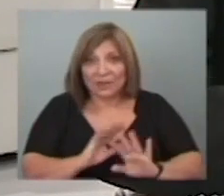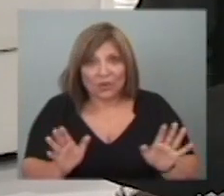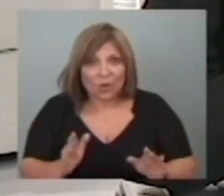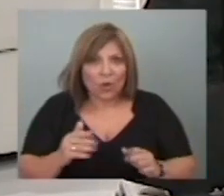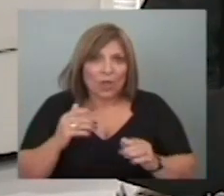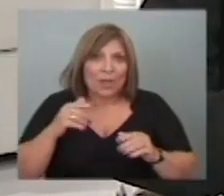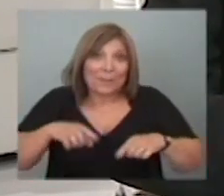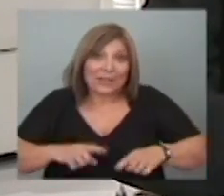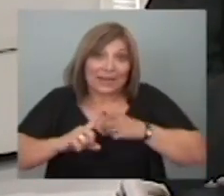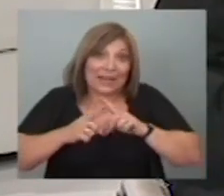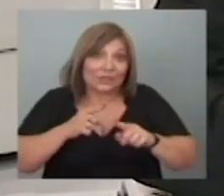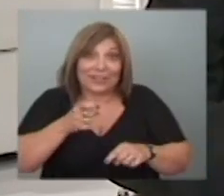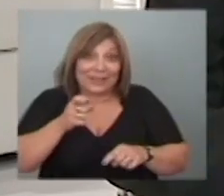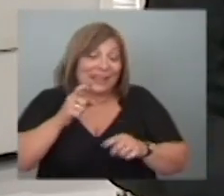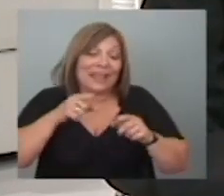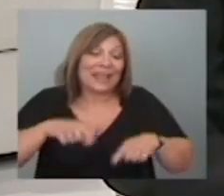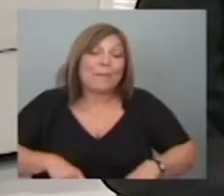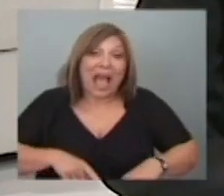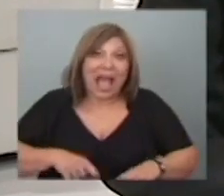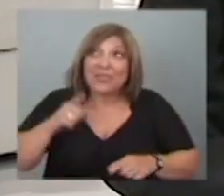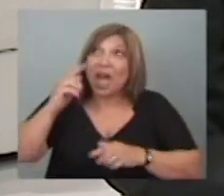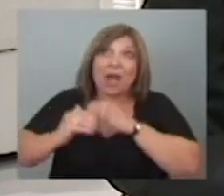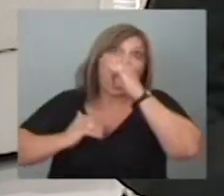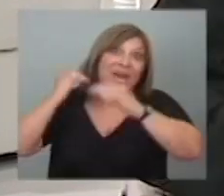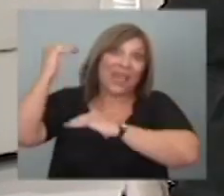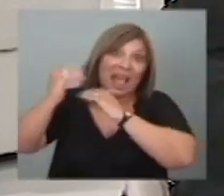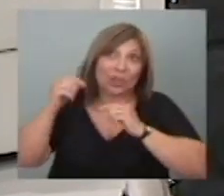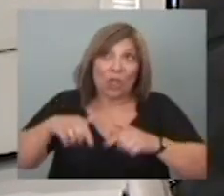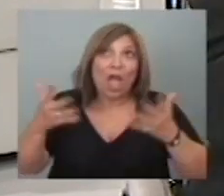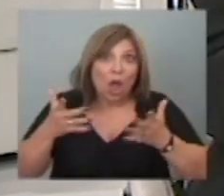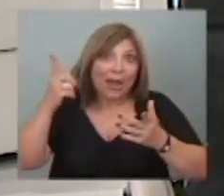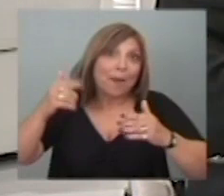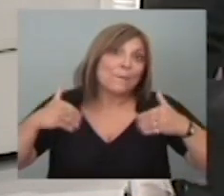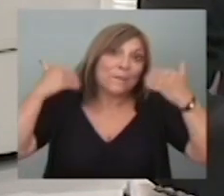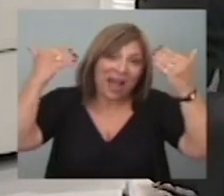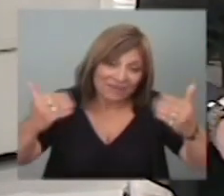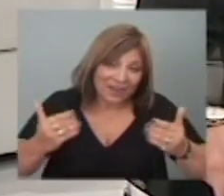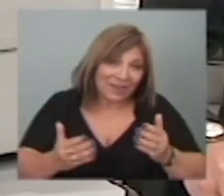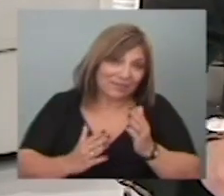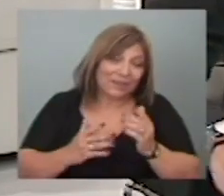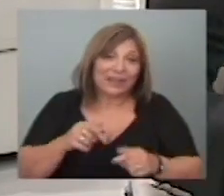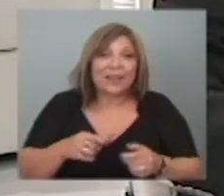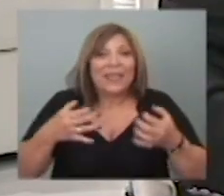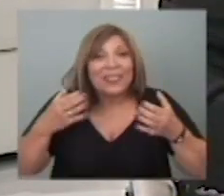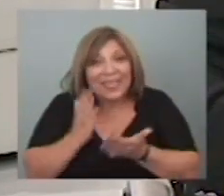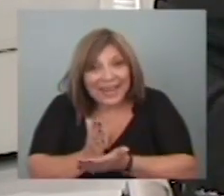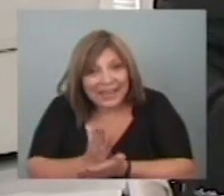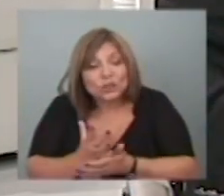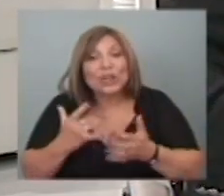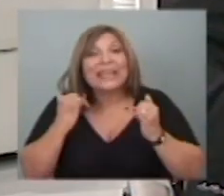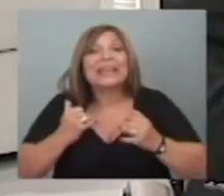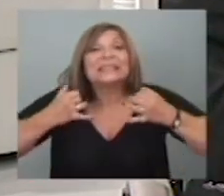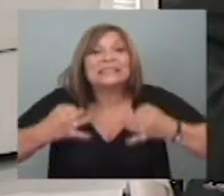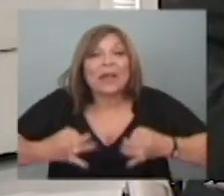la Cancillería, seguramente, como lo está desarrollada hoy. Pero siempre los derechos y las garantías que están establecidos en la